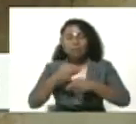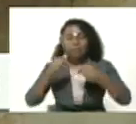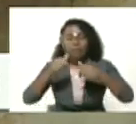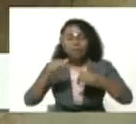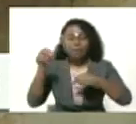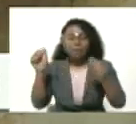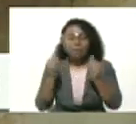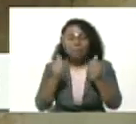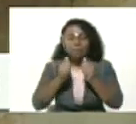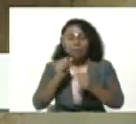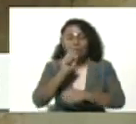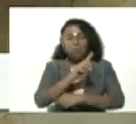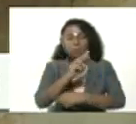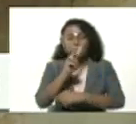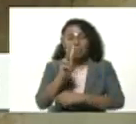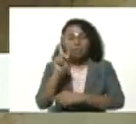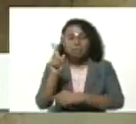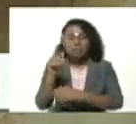Mérida